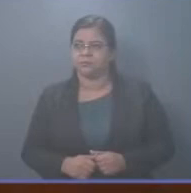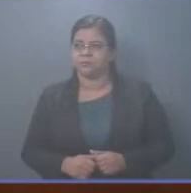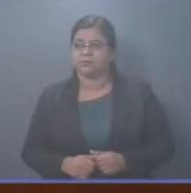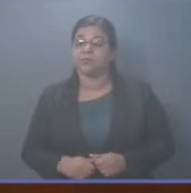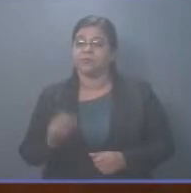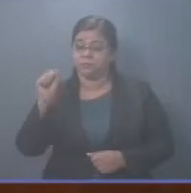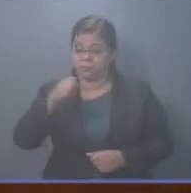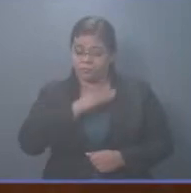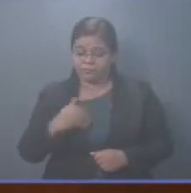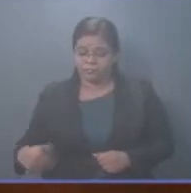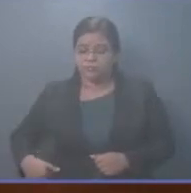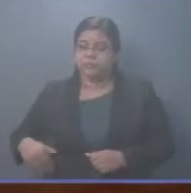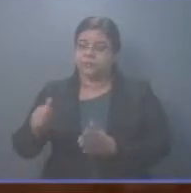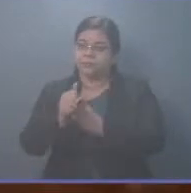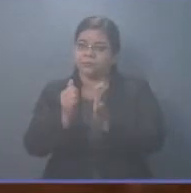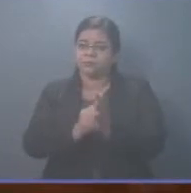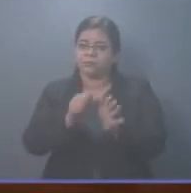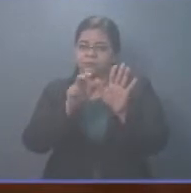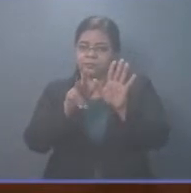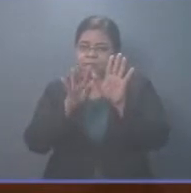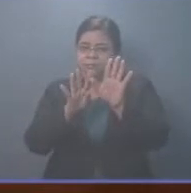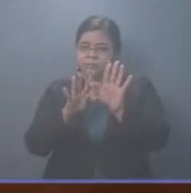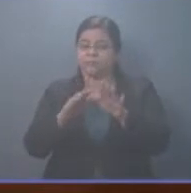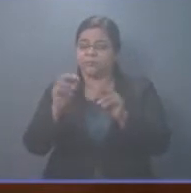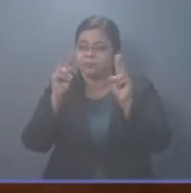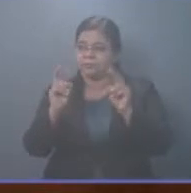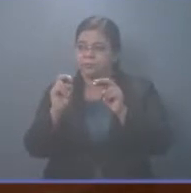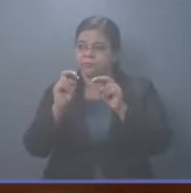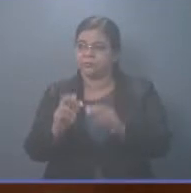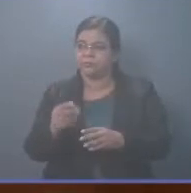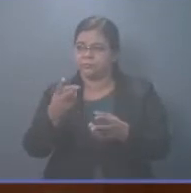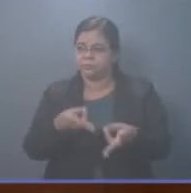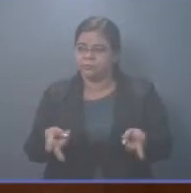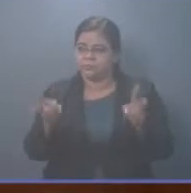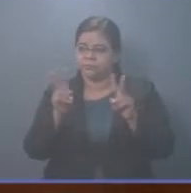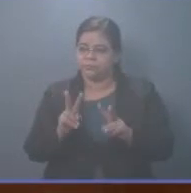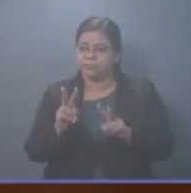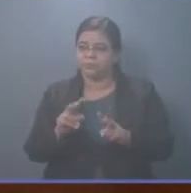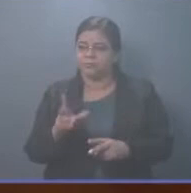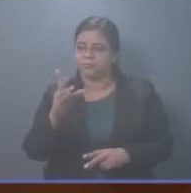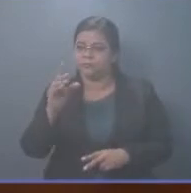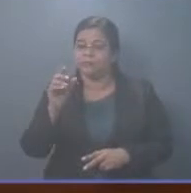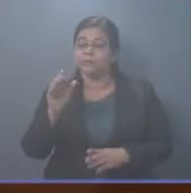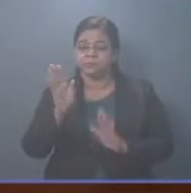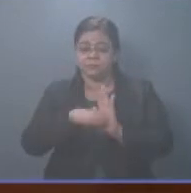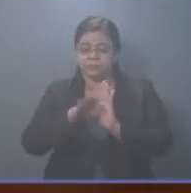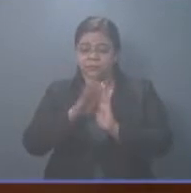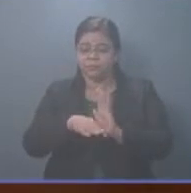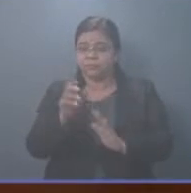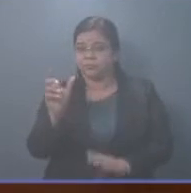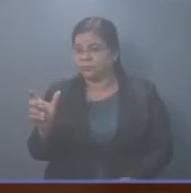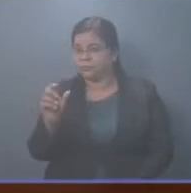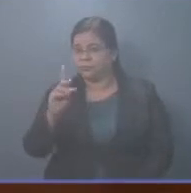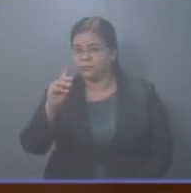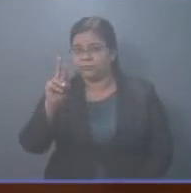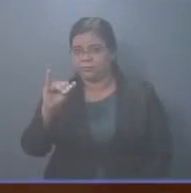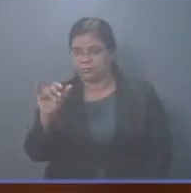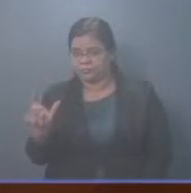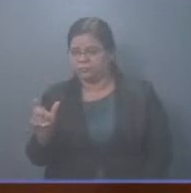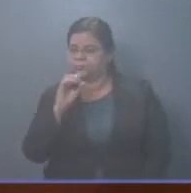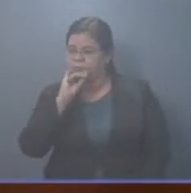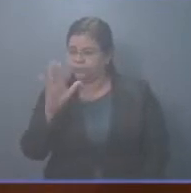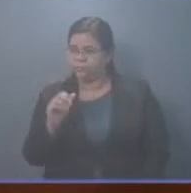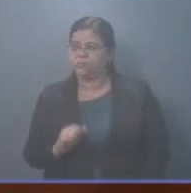El siguiente es el artículo 89 relativo al valor reducido del documento único de identidad. El comentario dice